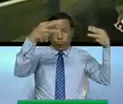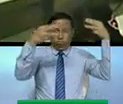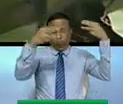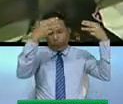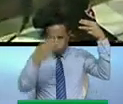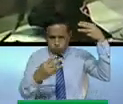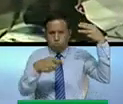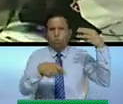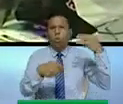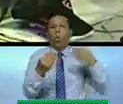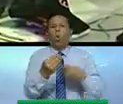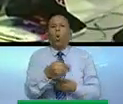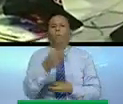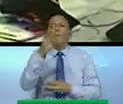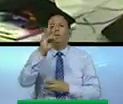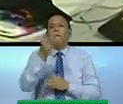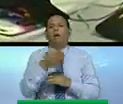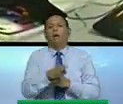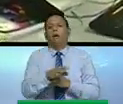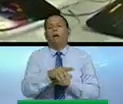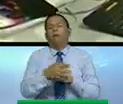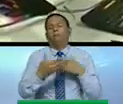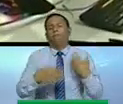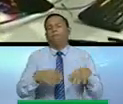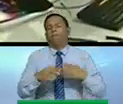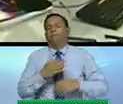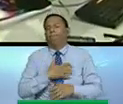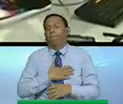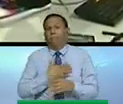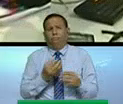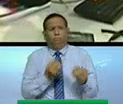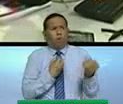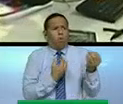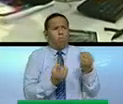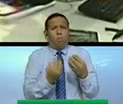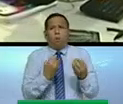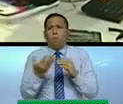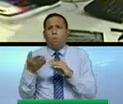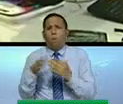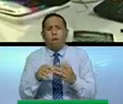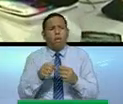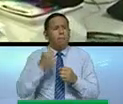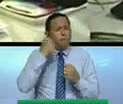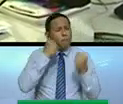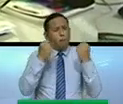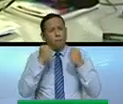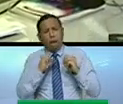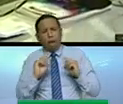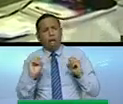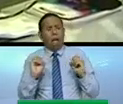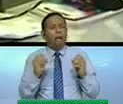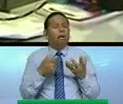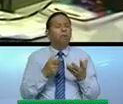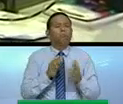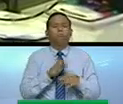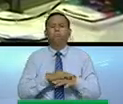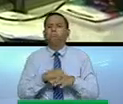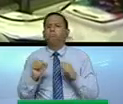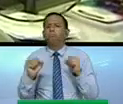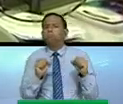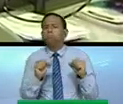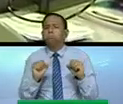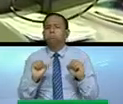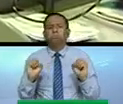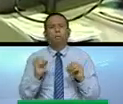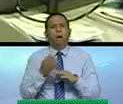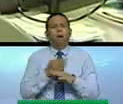de 16 años. Y hasta el momento no hay otros reportes de personas heridas o fallecidas por el sismo de 6 grados